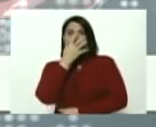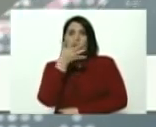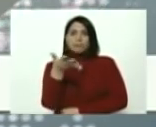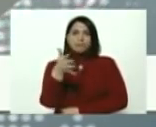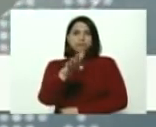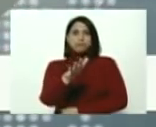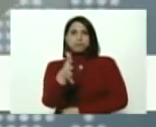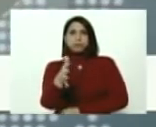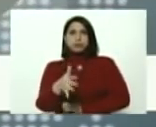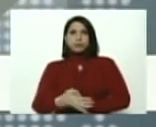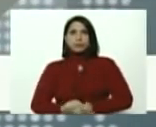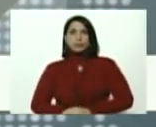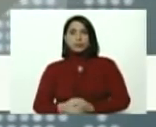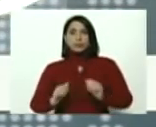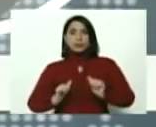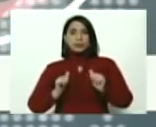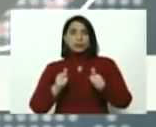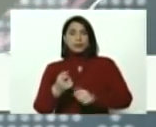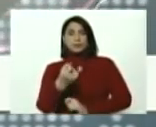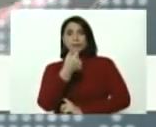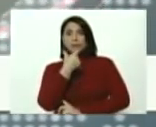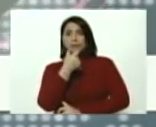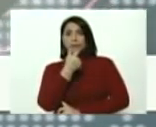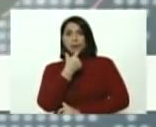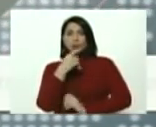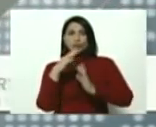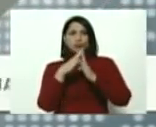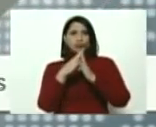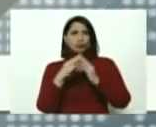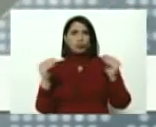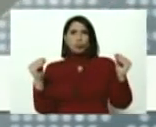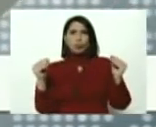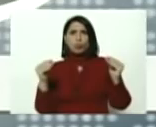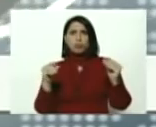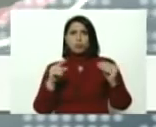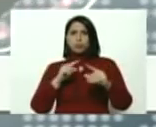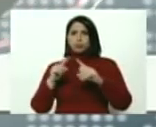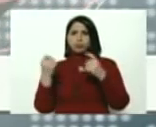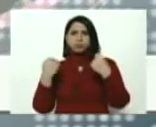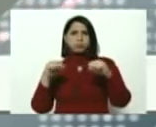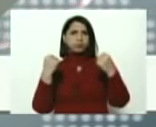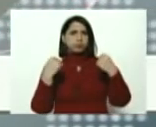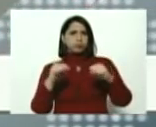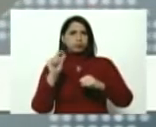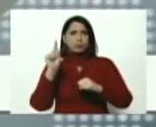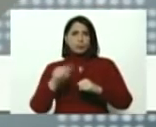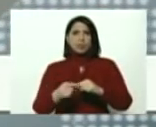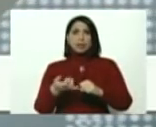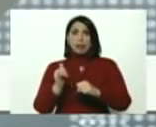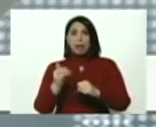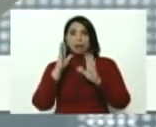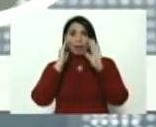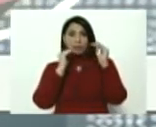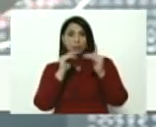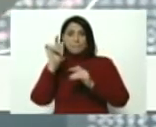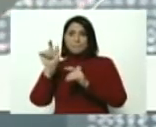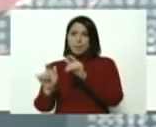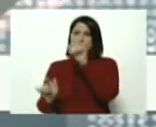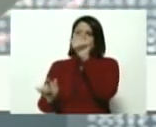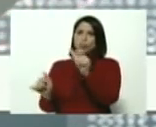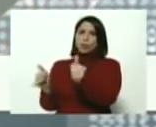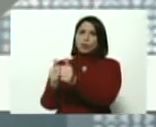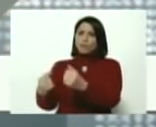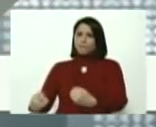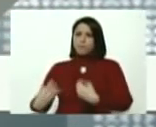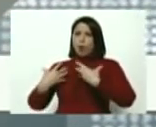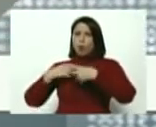moderada. Se inició el tratamiento con todo el arsenal terapéutico con el que se cuenta para atender a los pacientes con infección